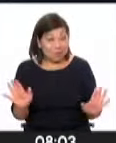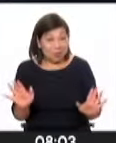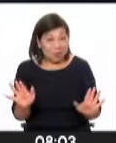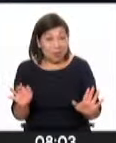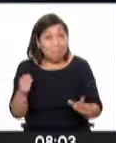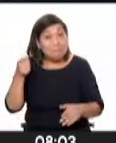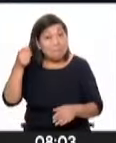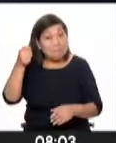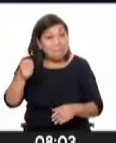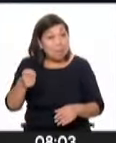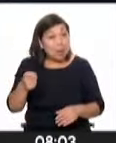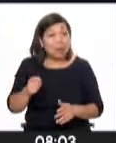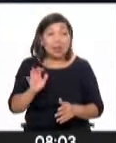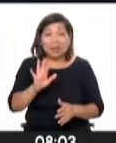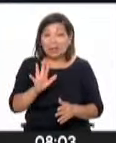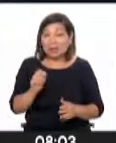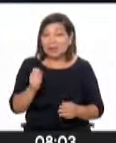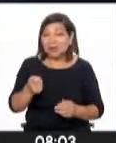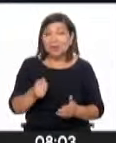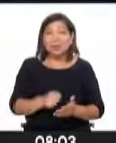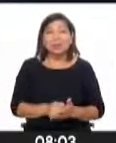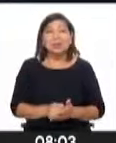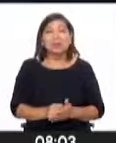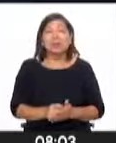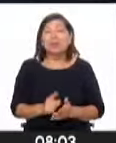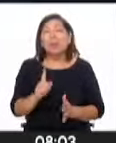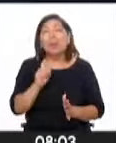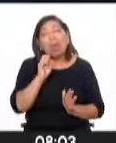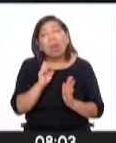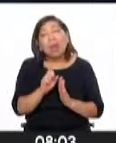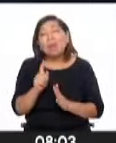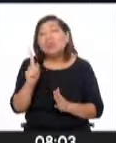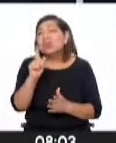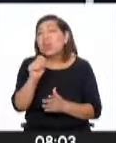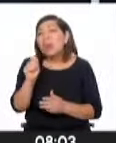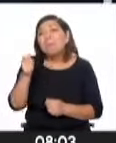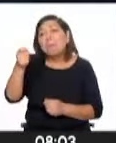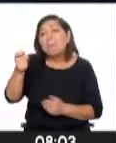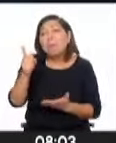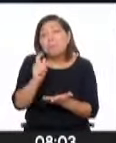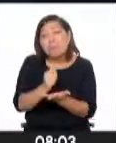pones de los 1.000 pongo 500 ahorita y luego te doy 5 cuotas de 100. Una vez que terminas de pagar,